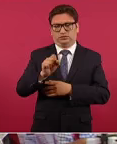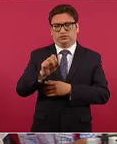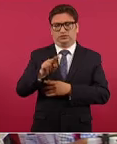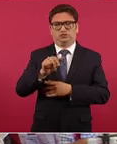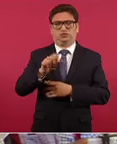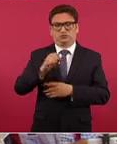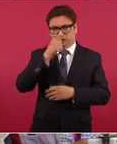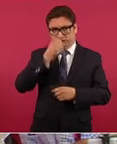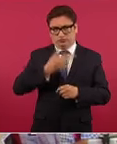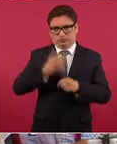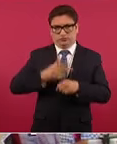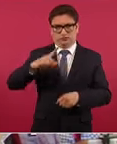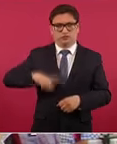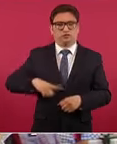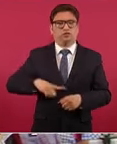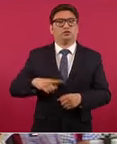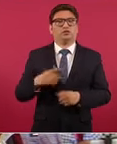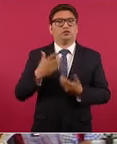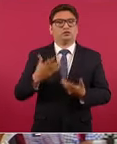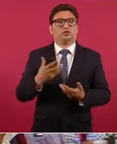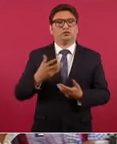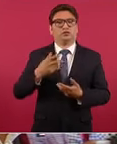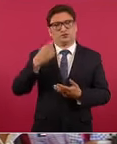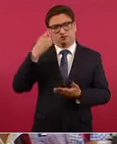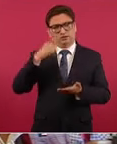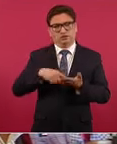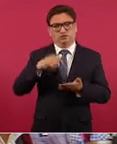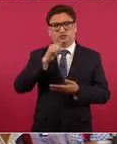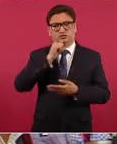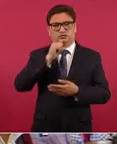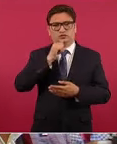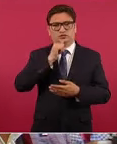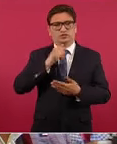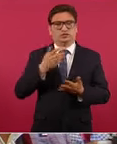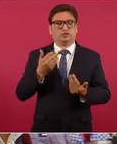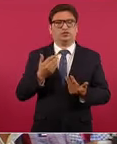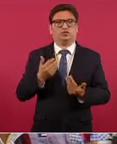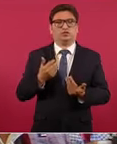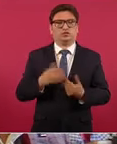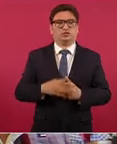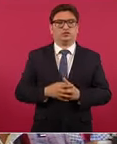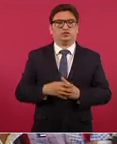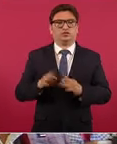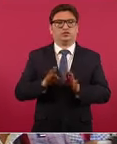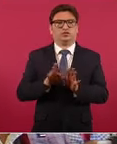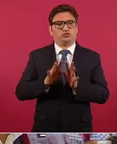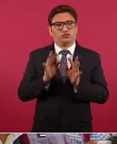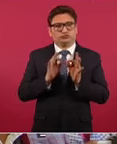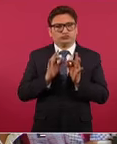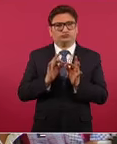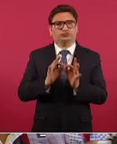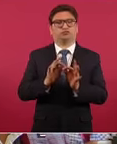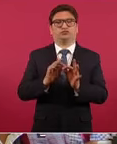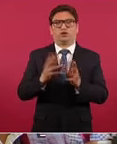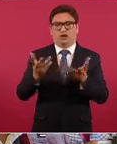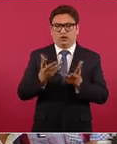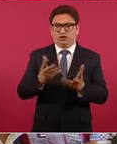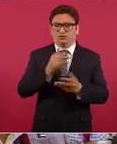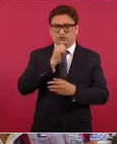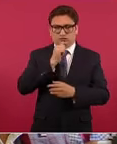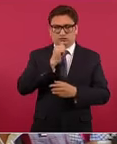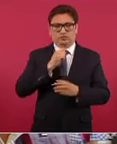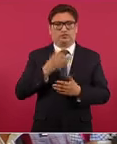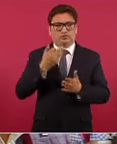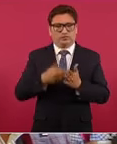secretario gobernación y al parecer todavía no hay este digamos concretos hechos concretos